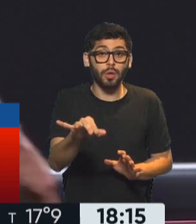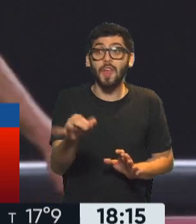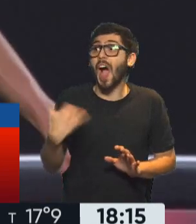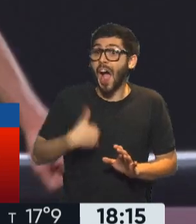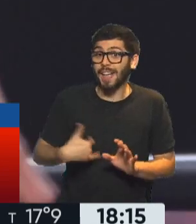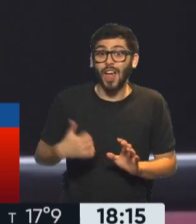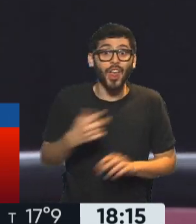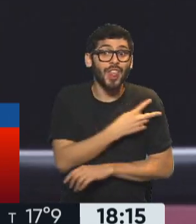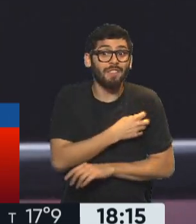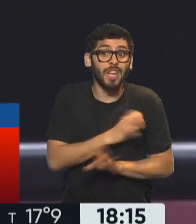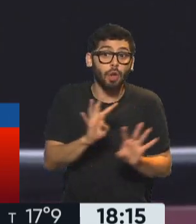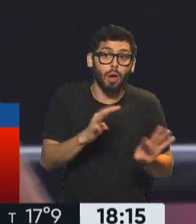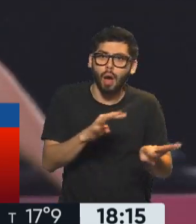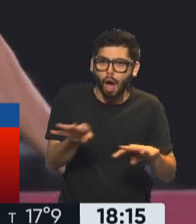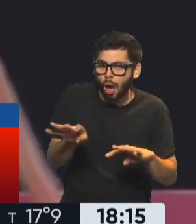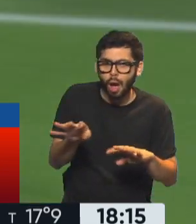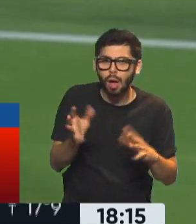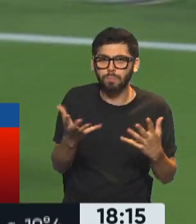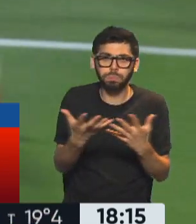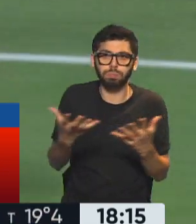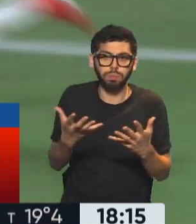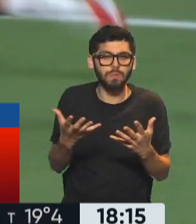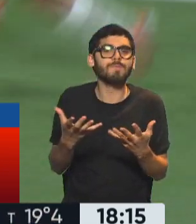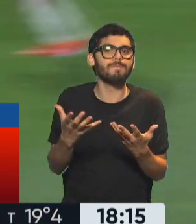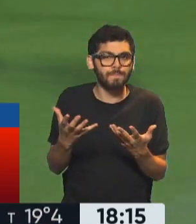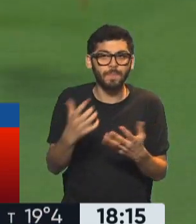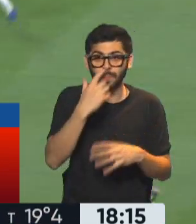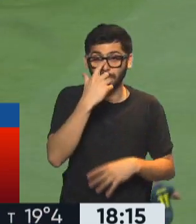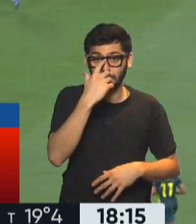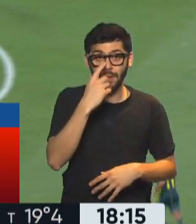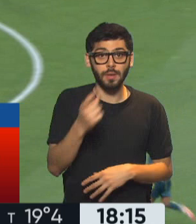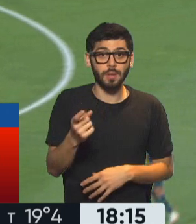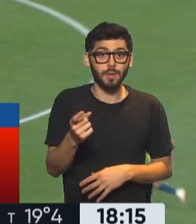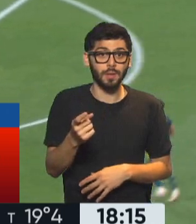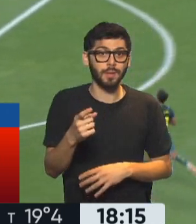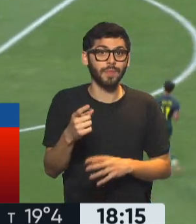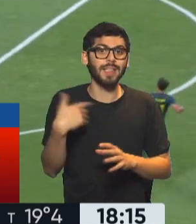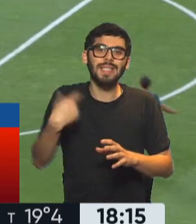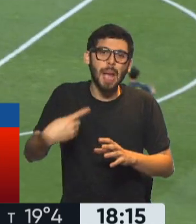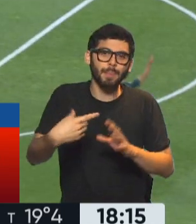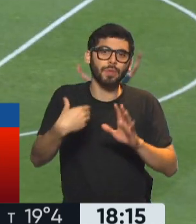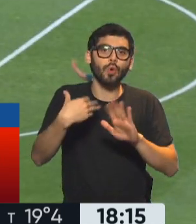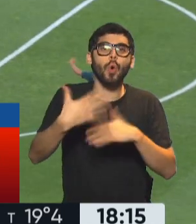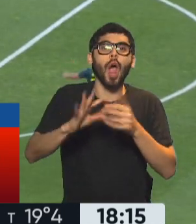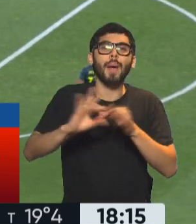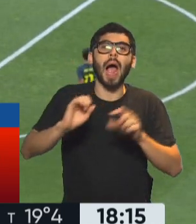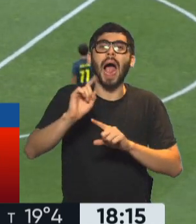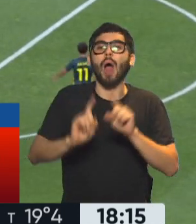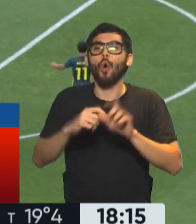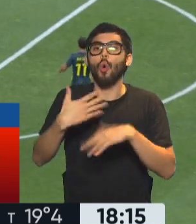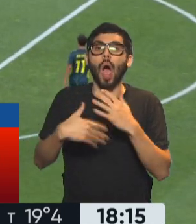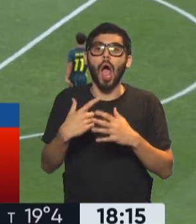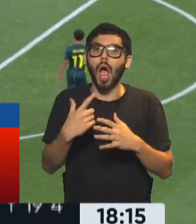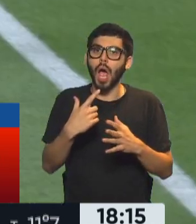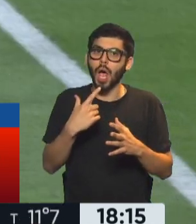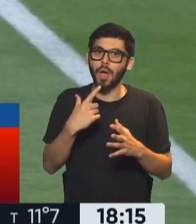argentina con poca reacción como sucede en cada participación del fútbol masculino en cada participación olímpica siempre jugadores negados no si este jugador